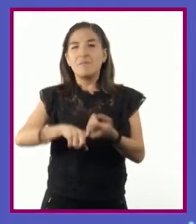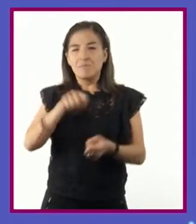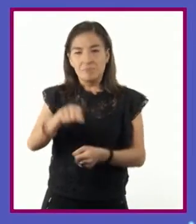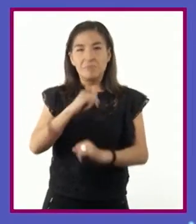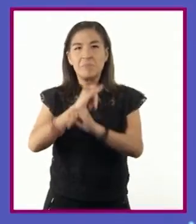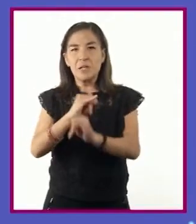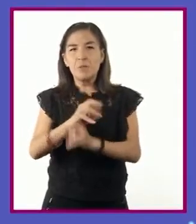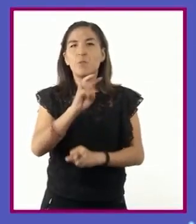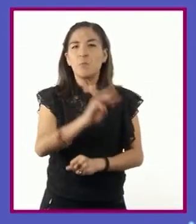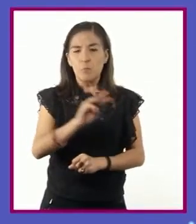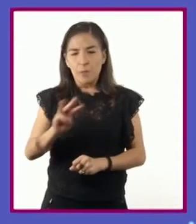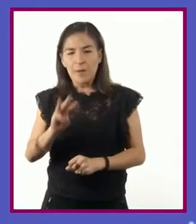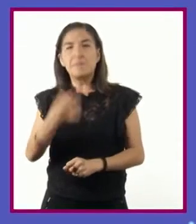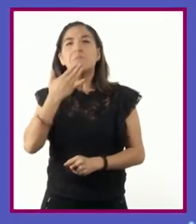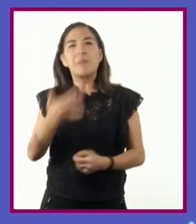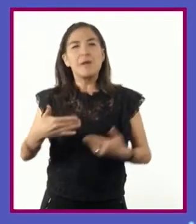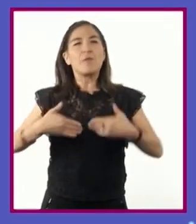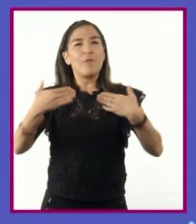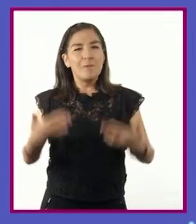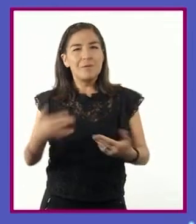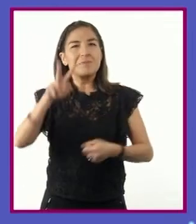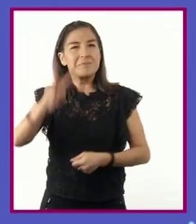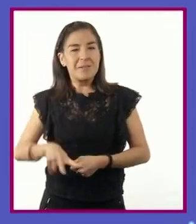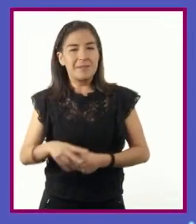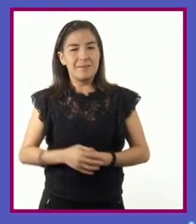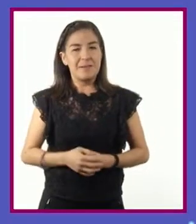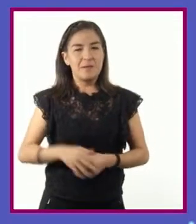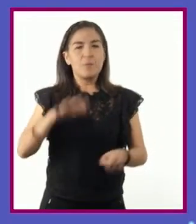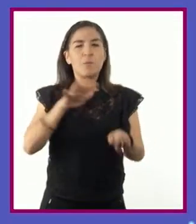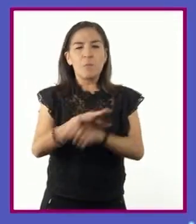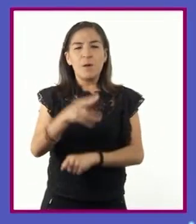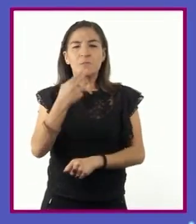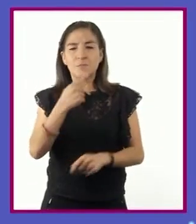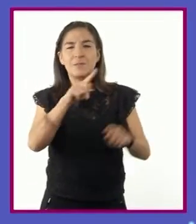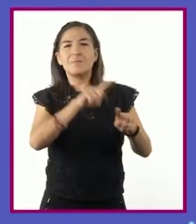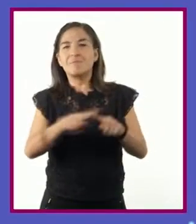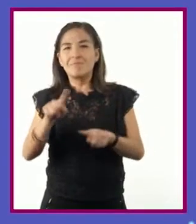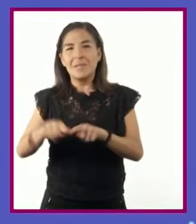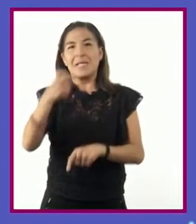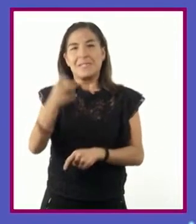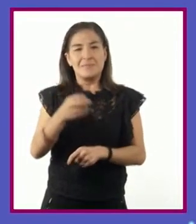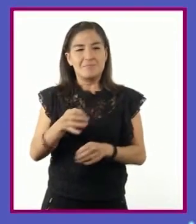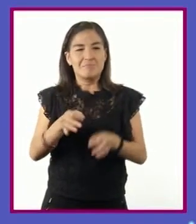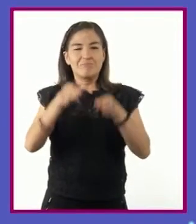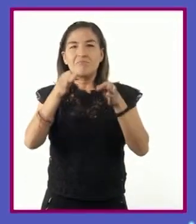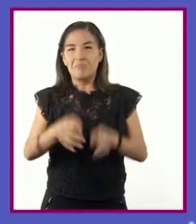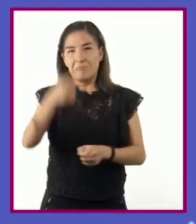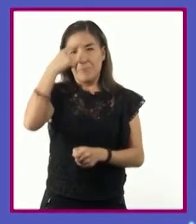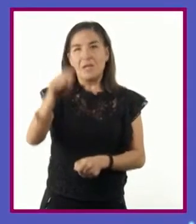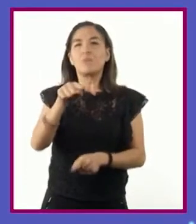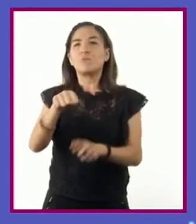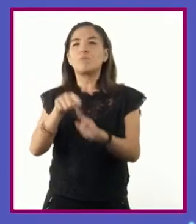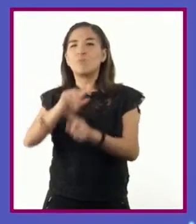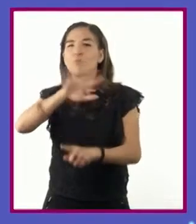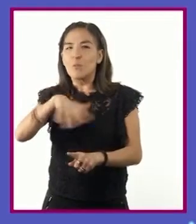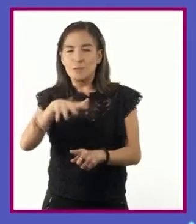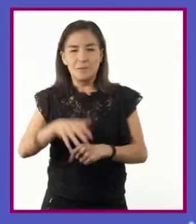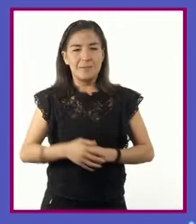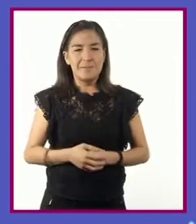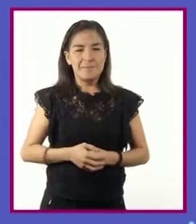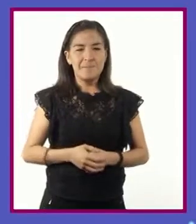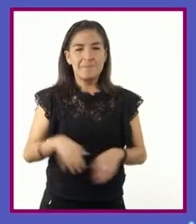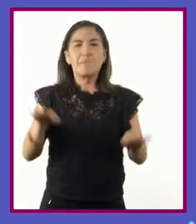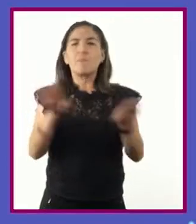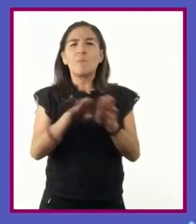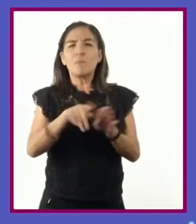fuentes confiables? ¿Cuáles recursos son útiles para los fines perseguidos? ¿Cómo